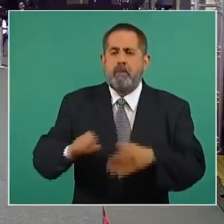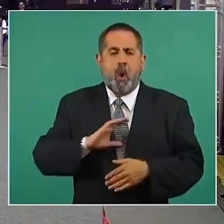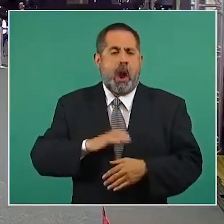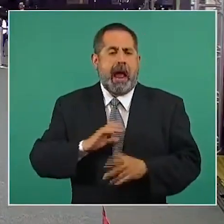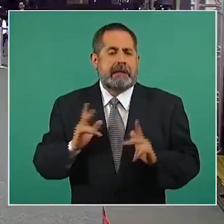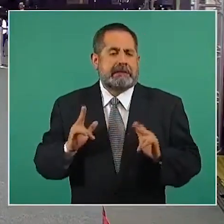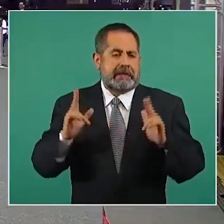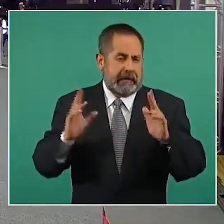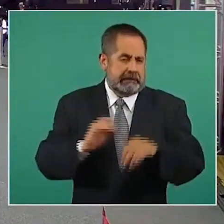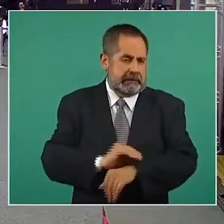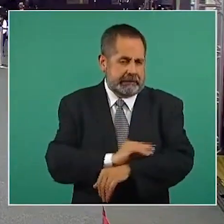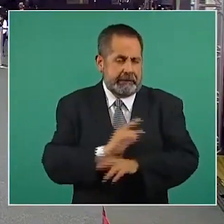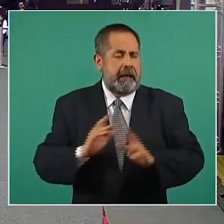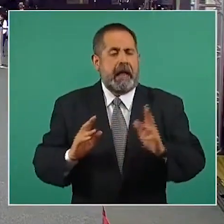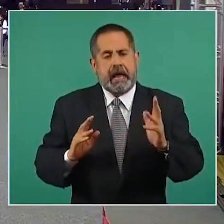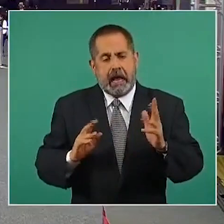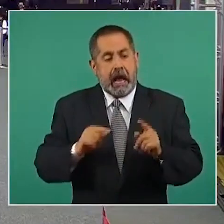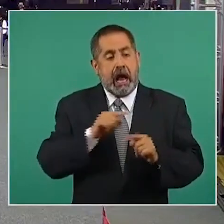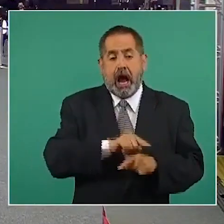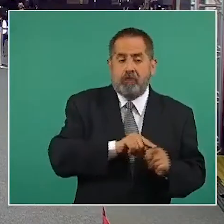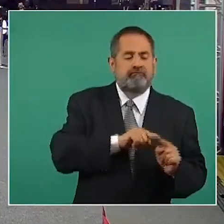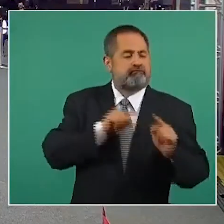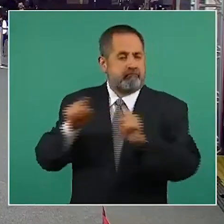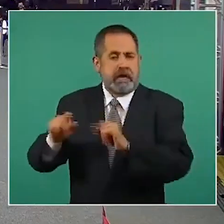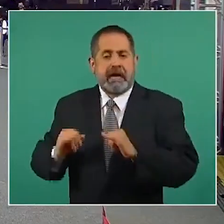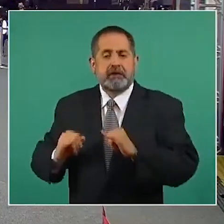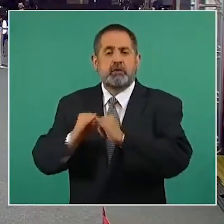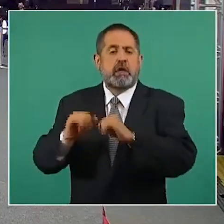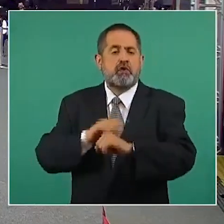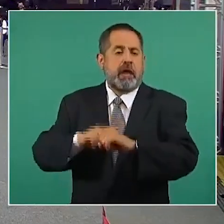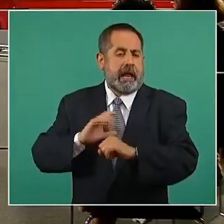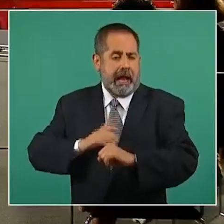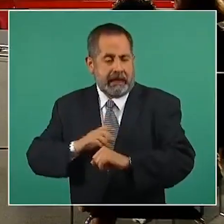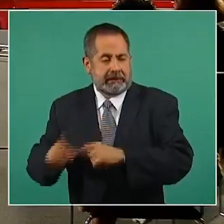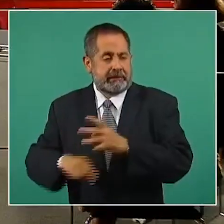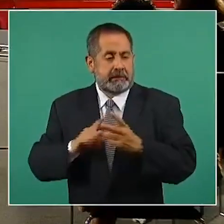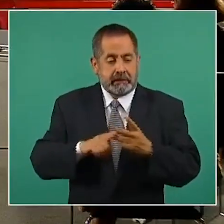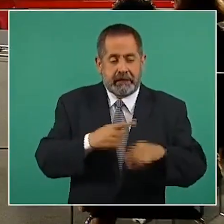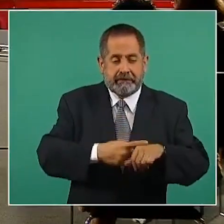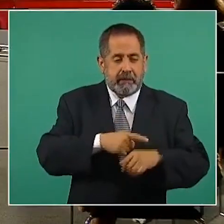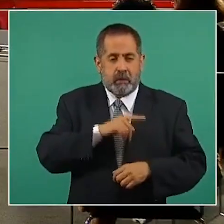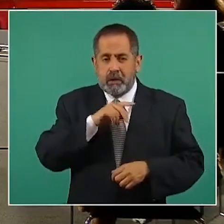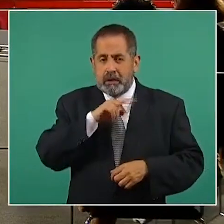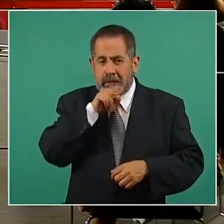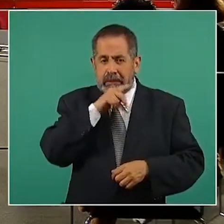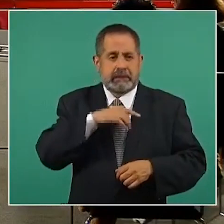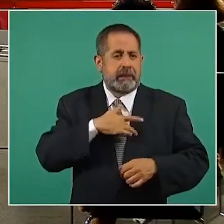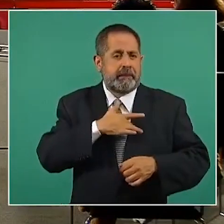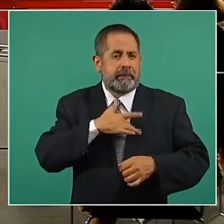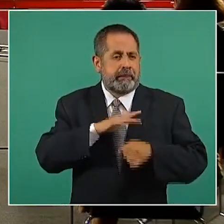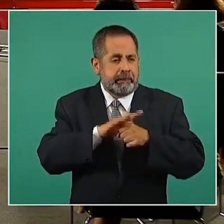se refirieron al Instituto Nacional de Cancerología, los pacientes con enfermedades cardiovasculares al Instituto Nacional